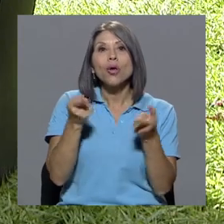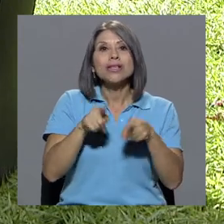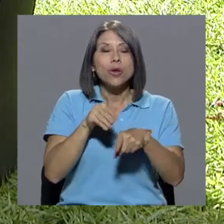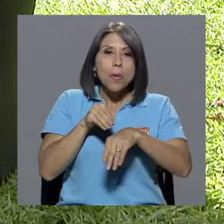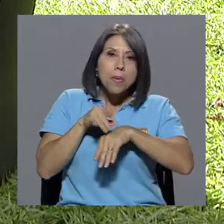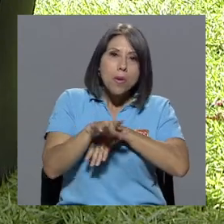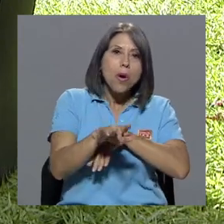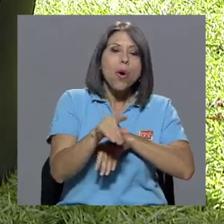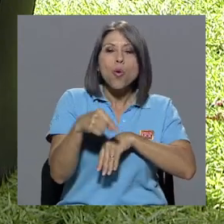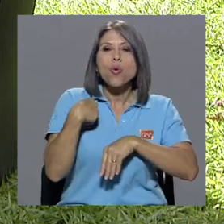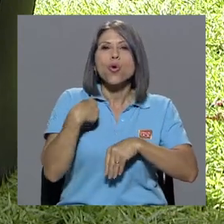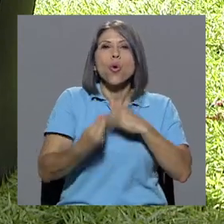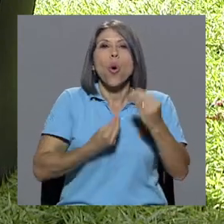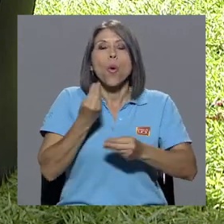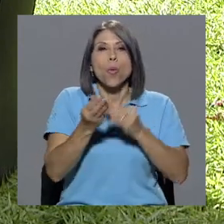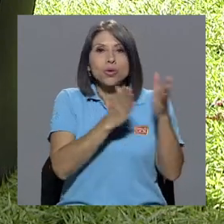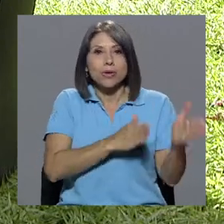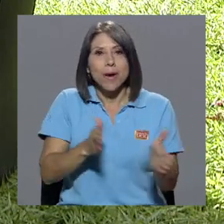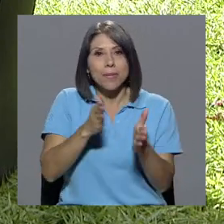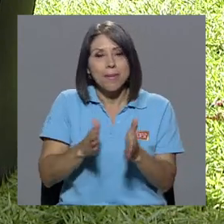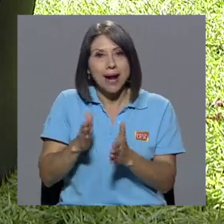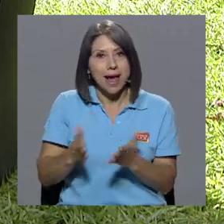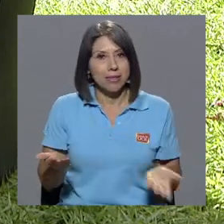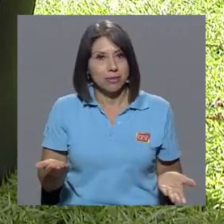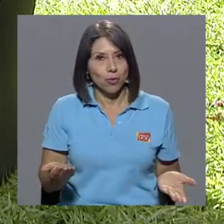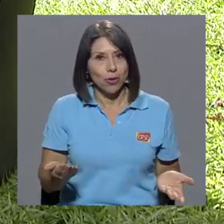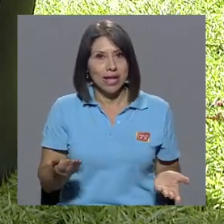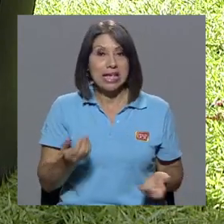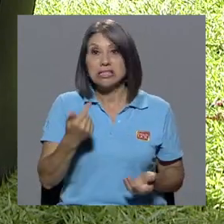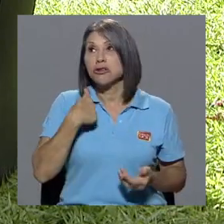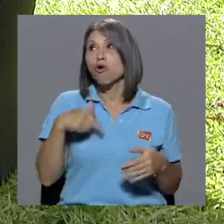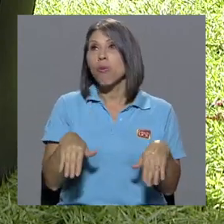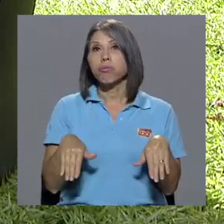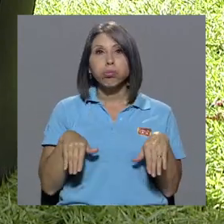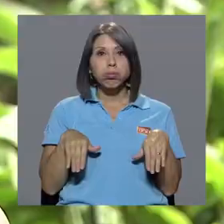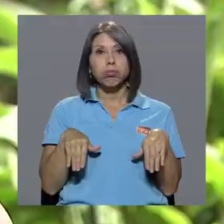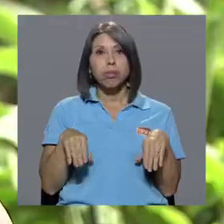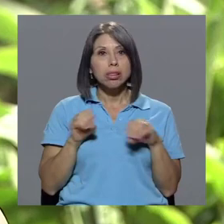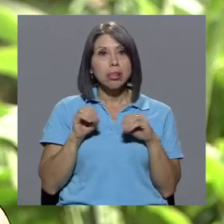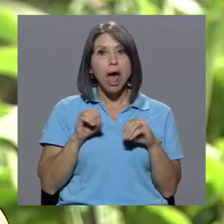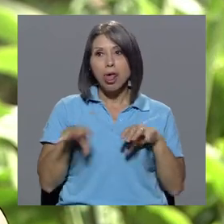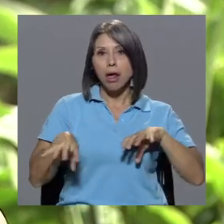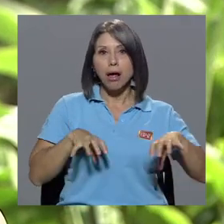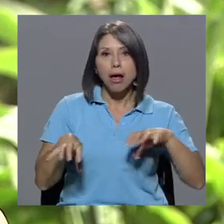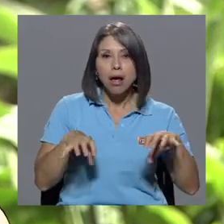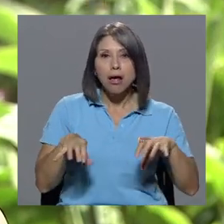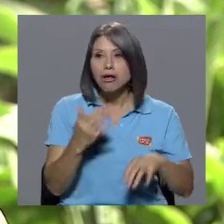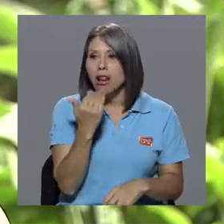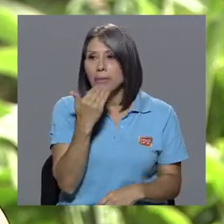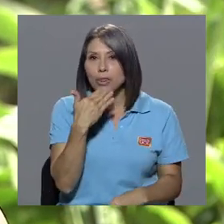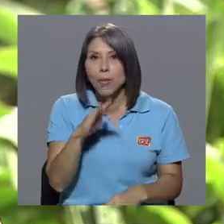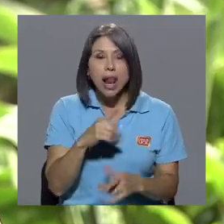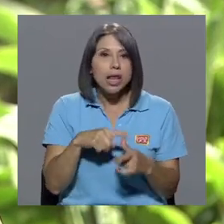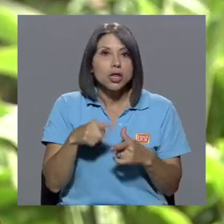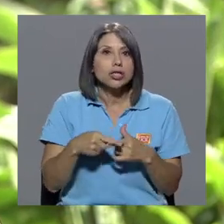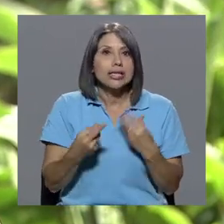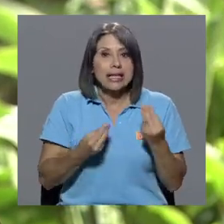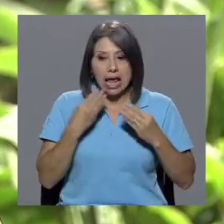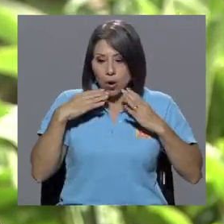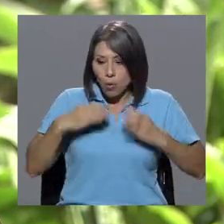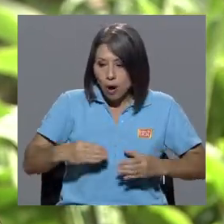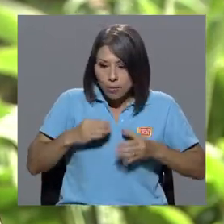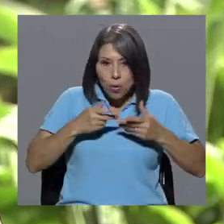vaya preparando. Y sí, si no realizo ejercicio físico y me alimento mal, pues mis articulaciones van a